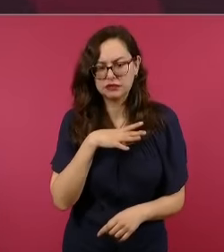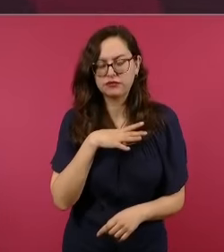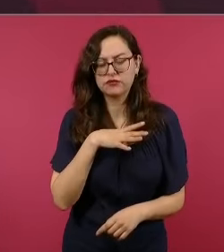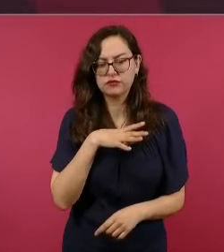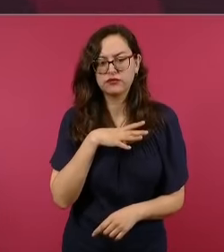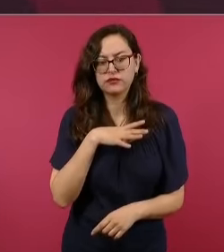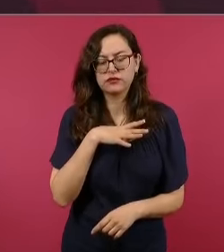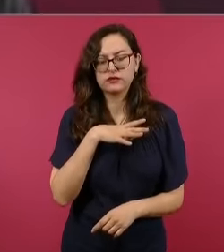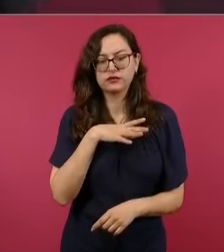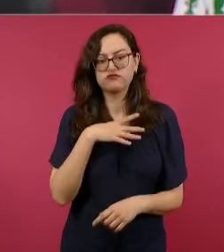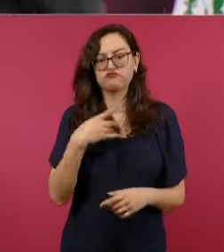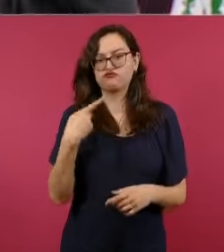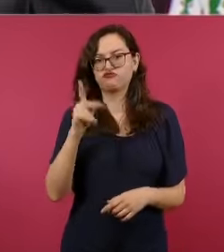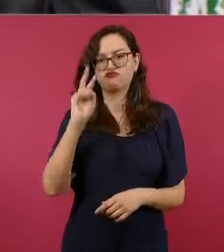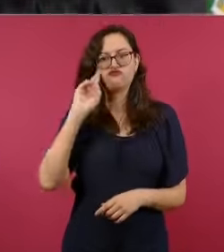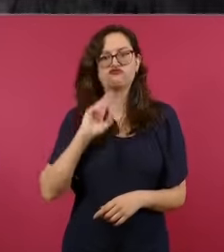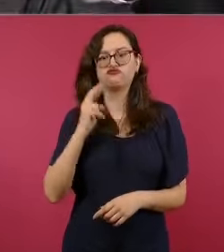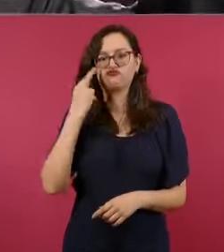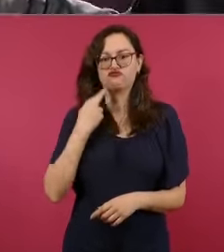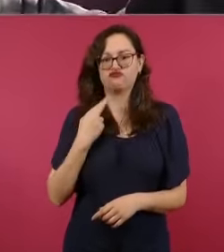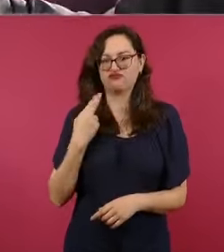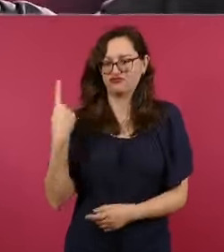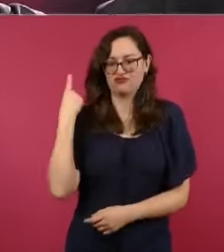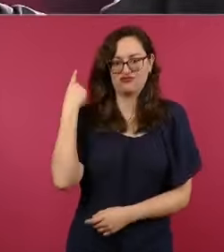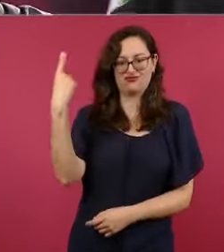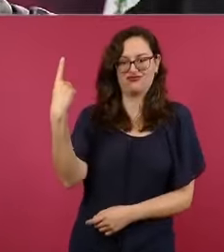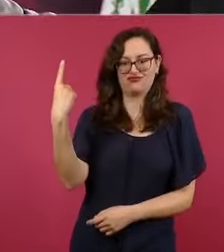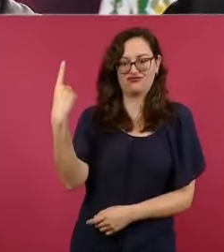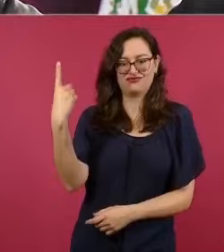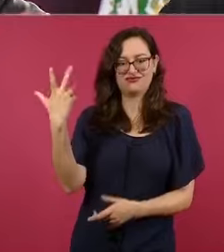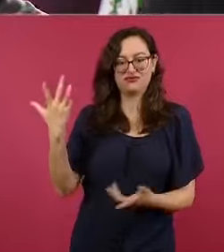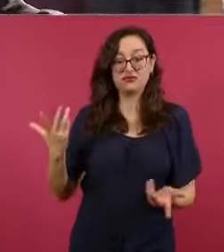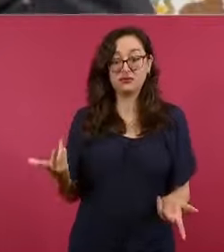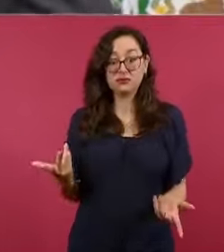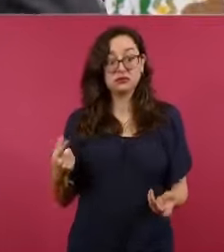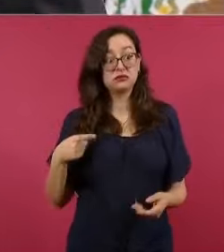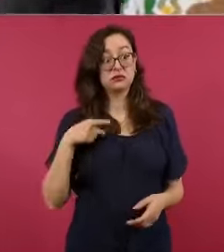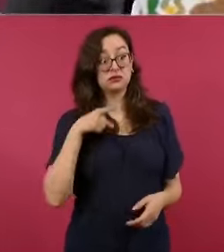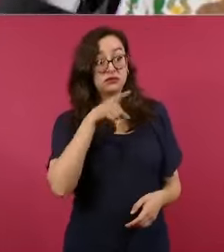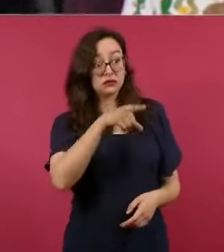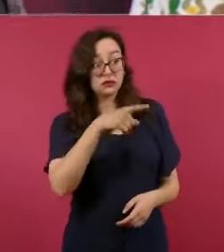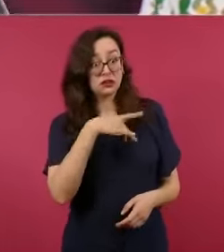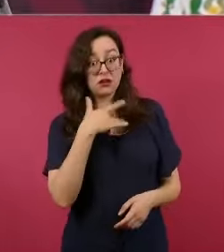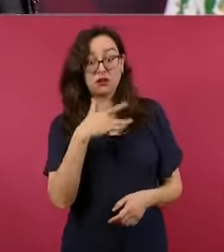culturas el que se sienta de sangre